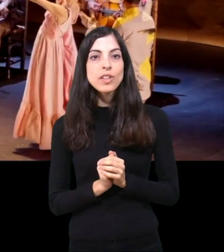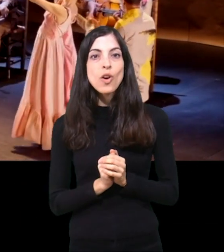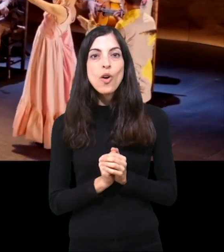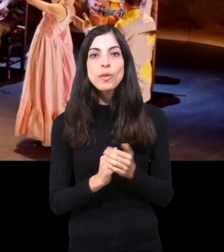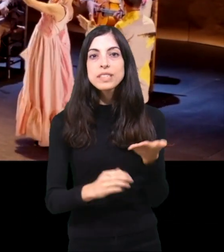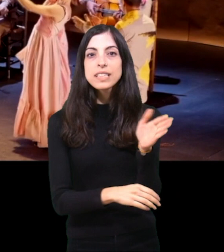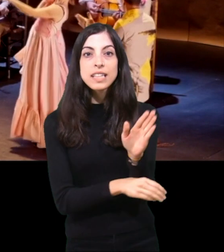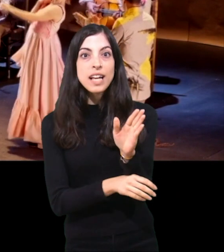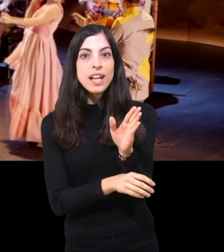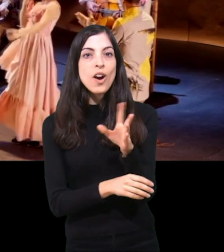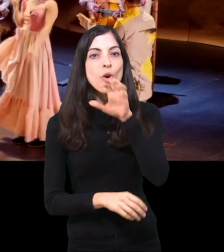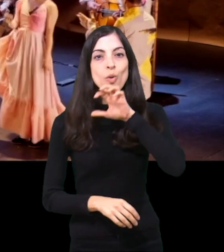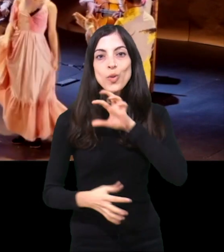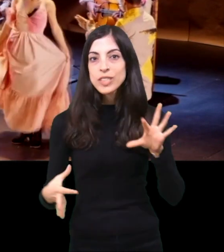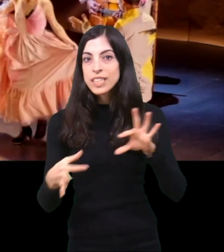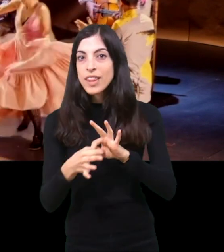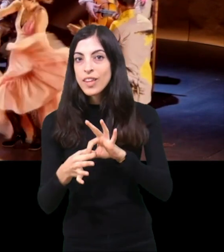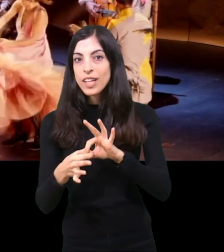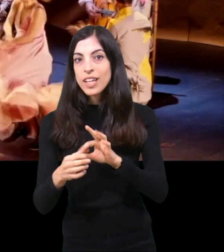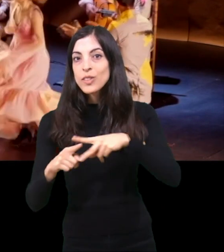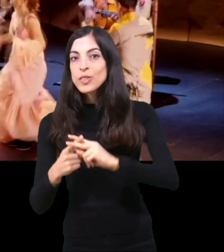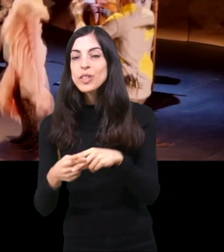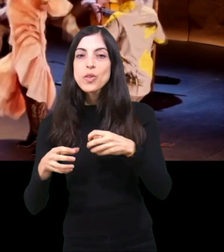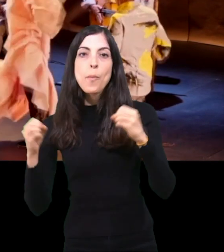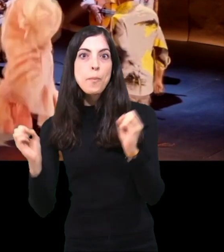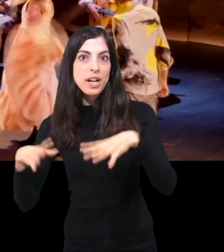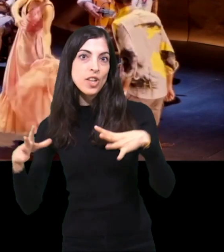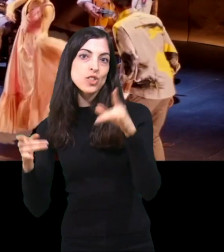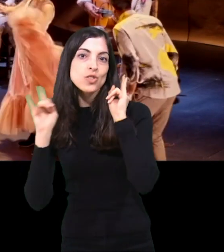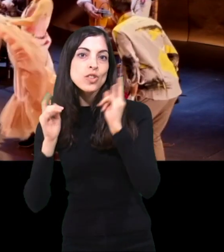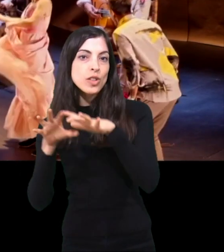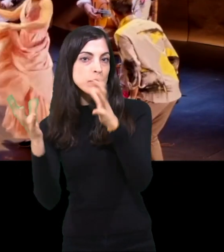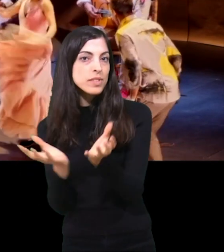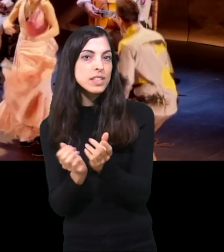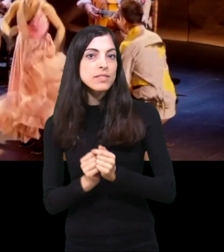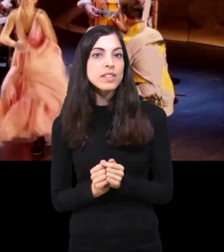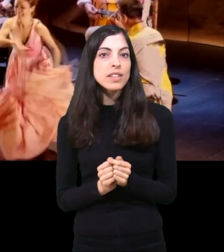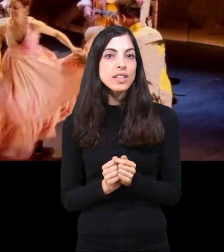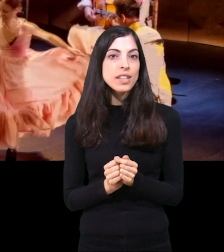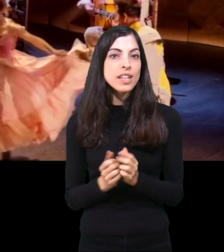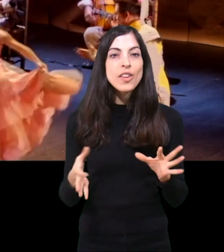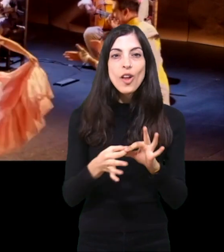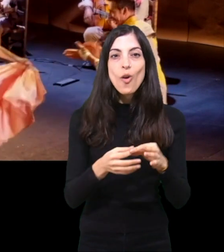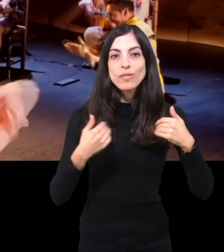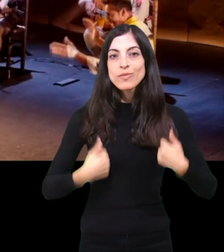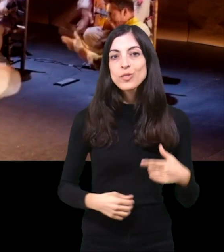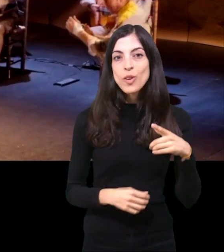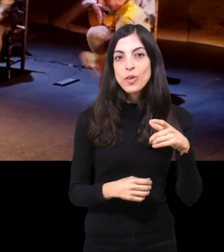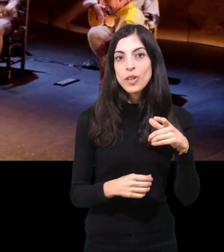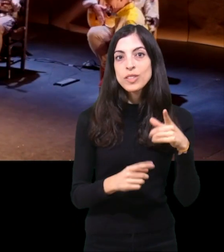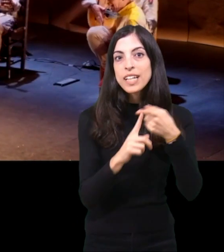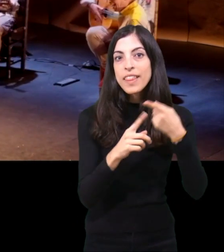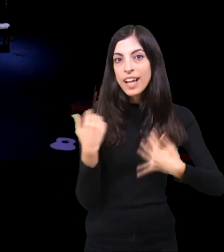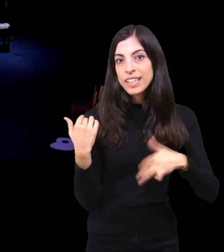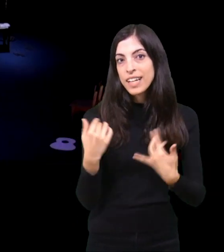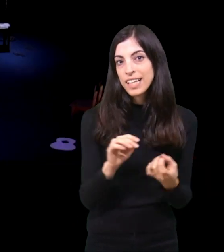mostrar las curiosas relaciones entre un instrumento mágico de sonido universal y el ser humano que se sirve de él para recrear